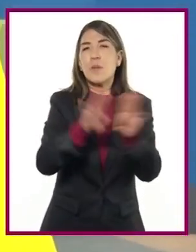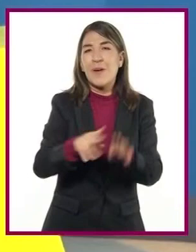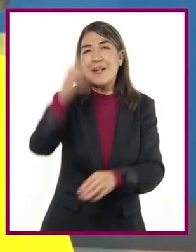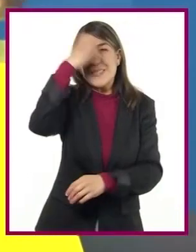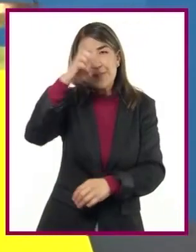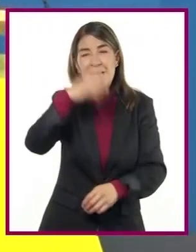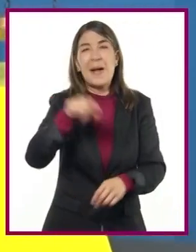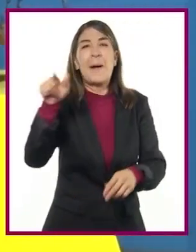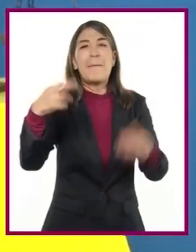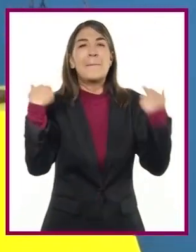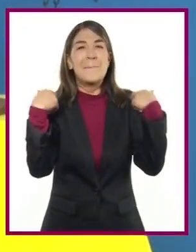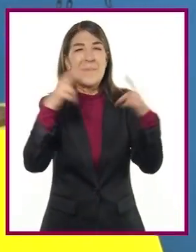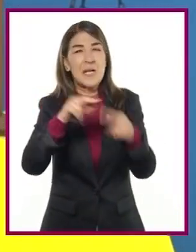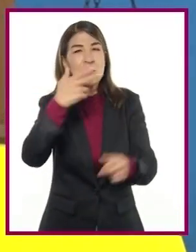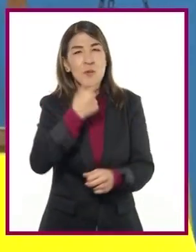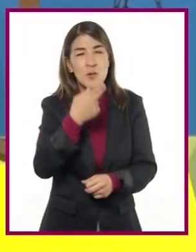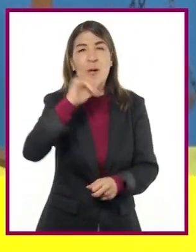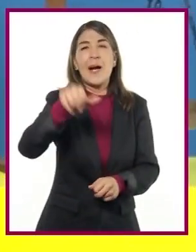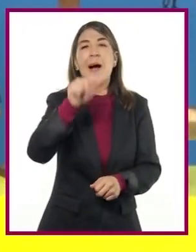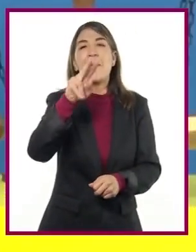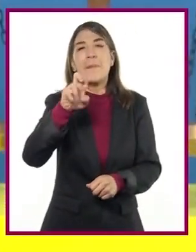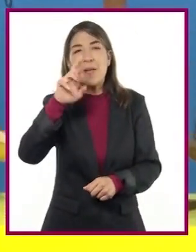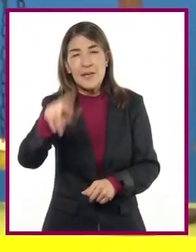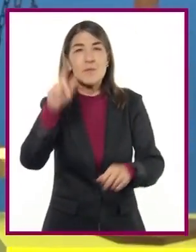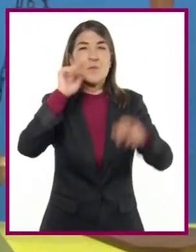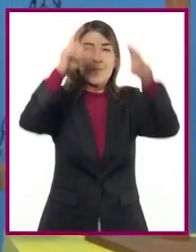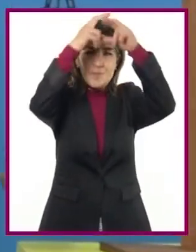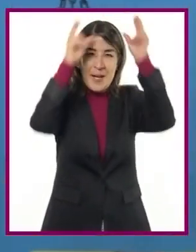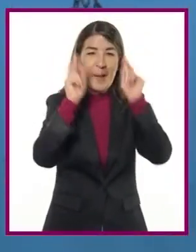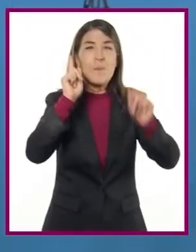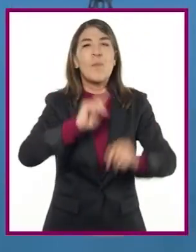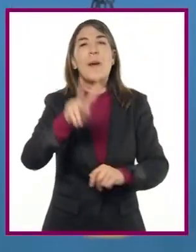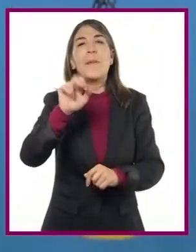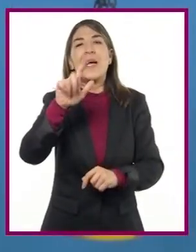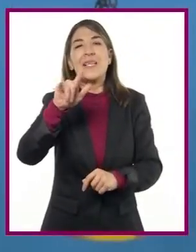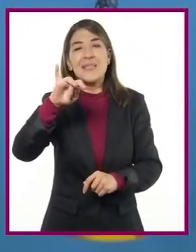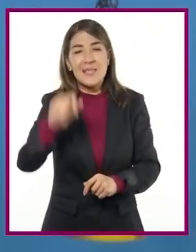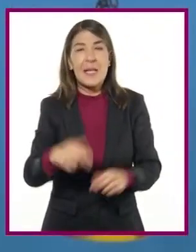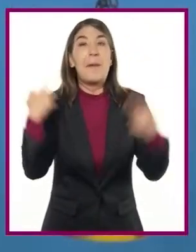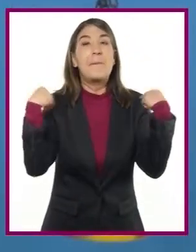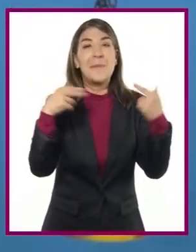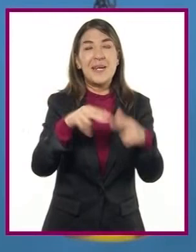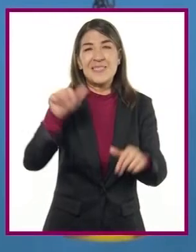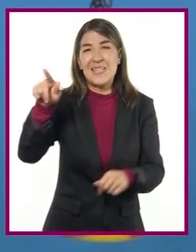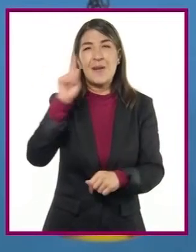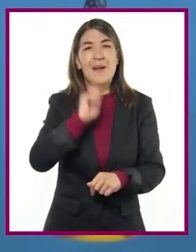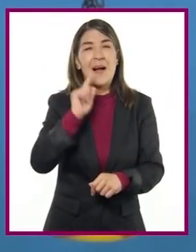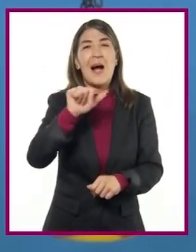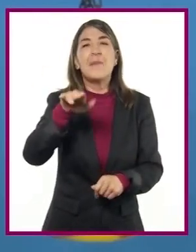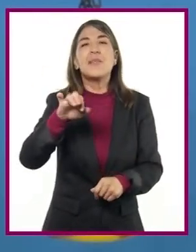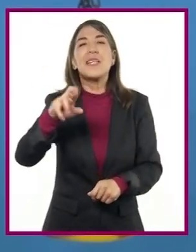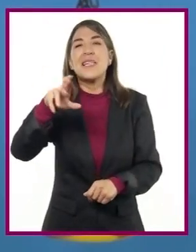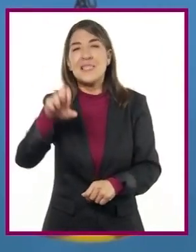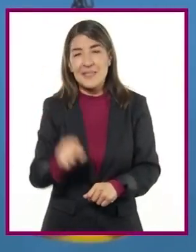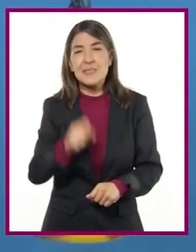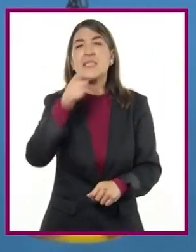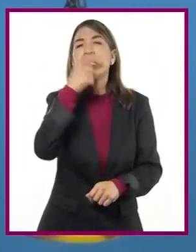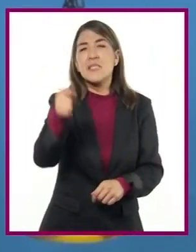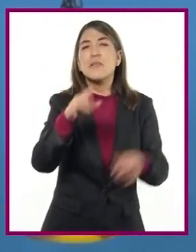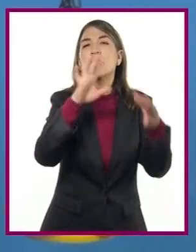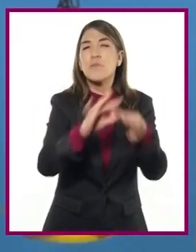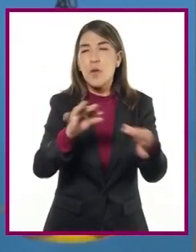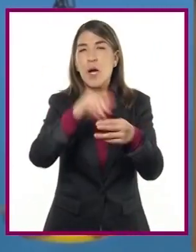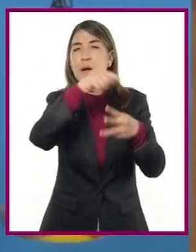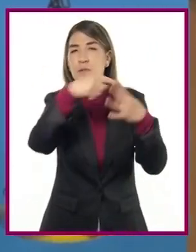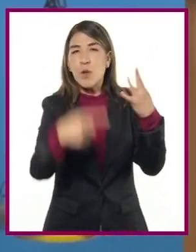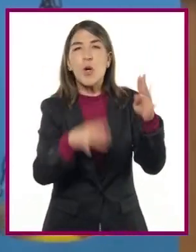comparten tanto el maestro Javier, la enfermera Valentina y la maestra Abneris, es importante entonces que ustedes comprendan que